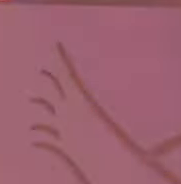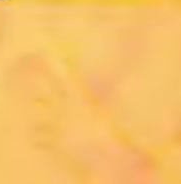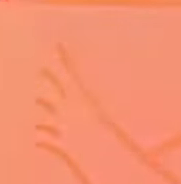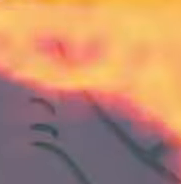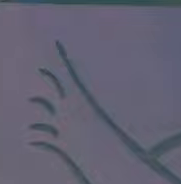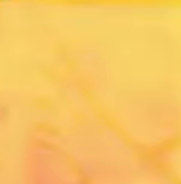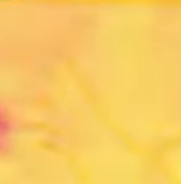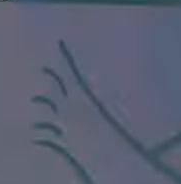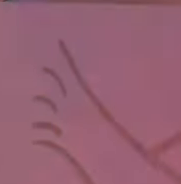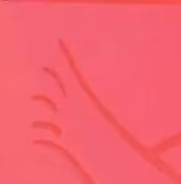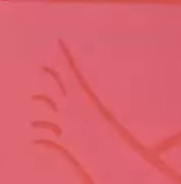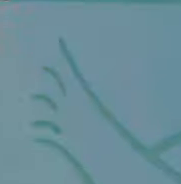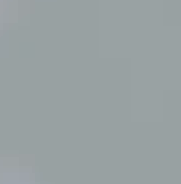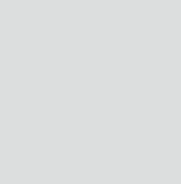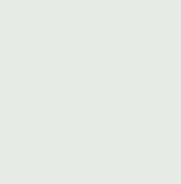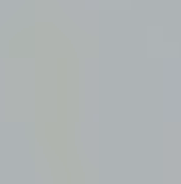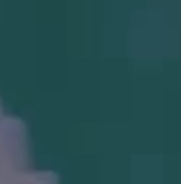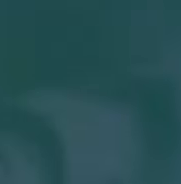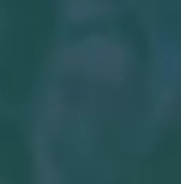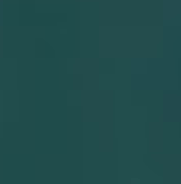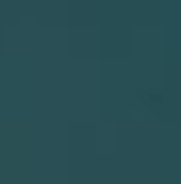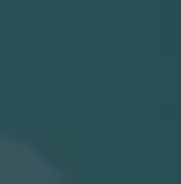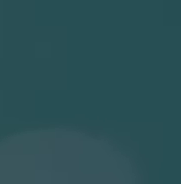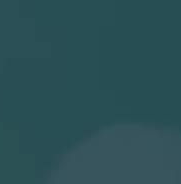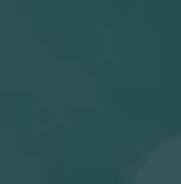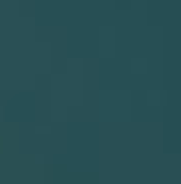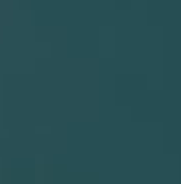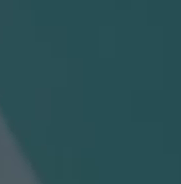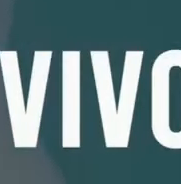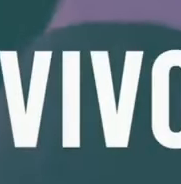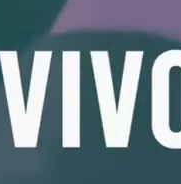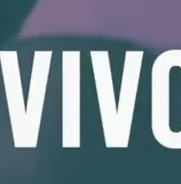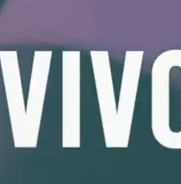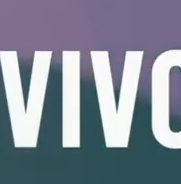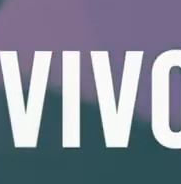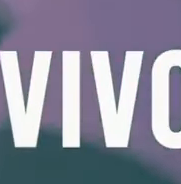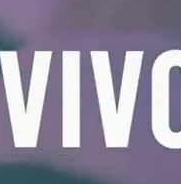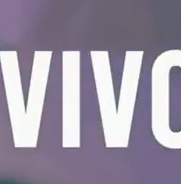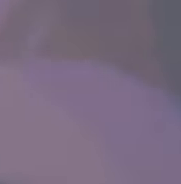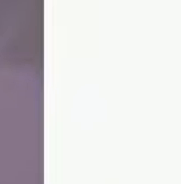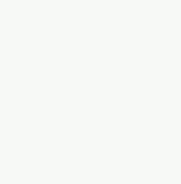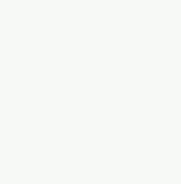Una transmisión de nuestro servicio devocional de hoy domingo, en vivo,